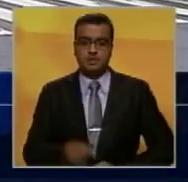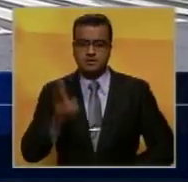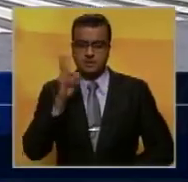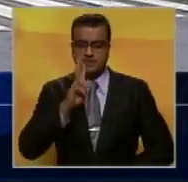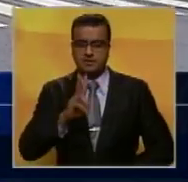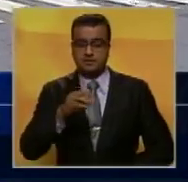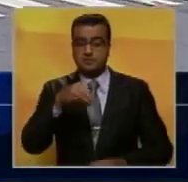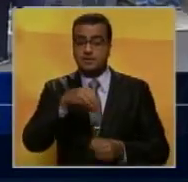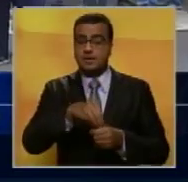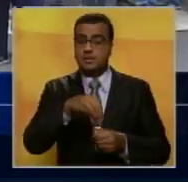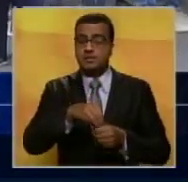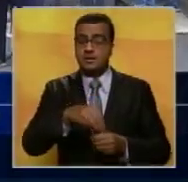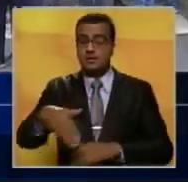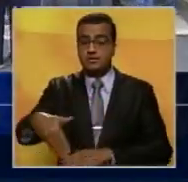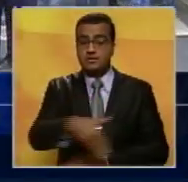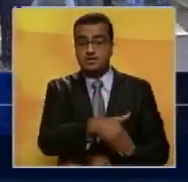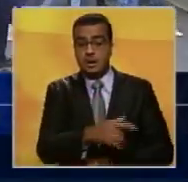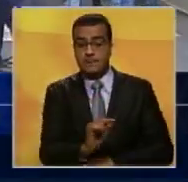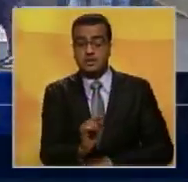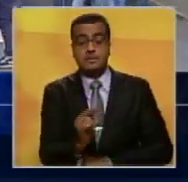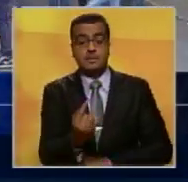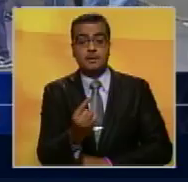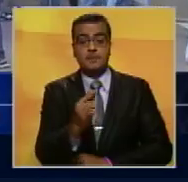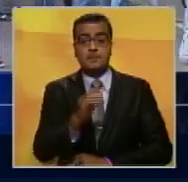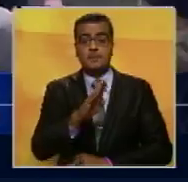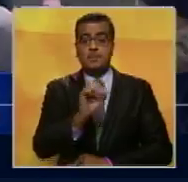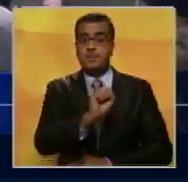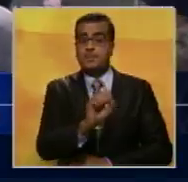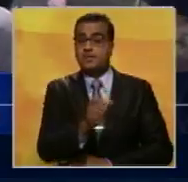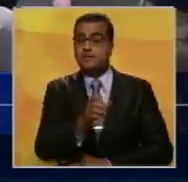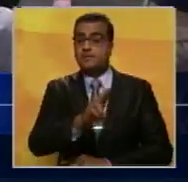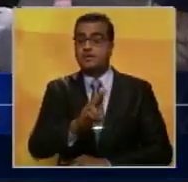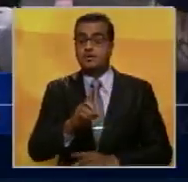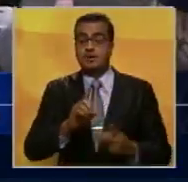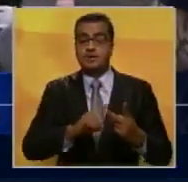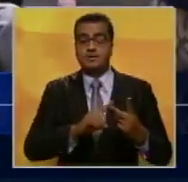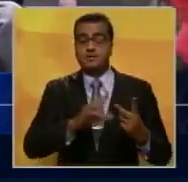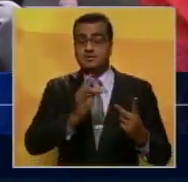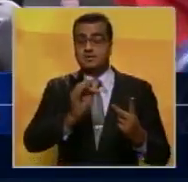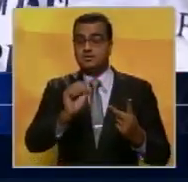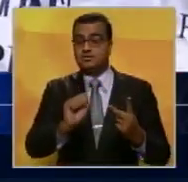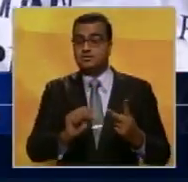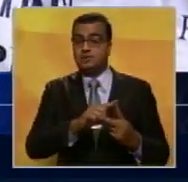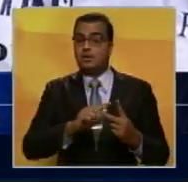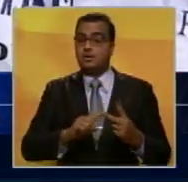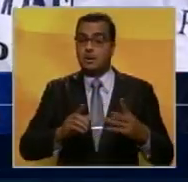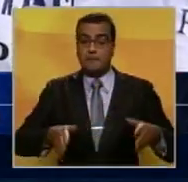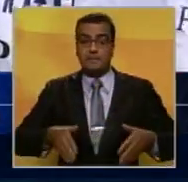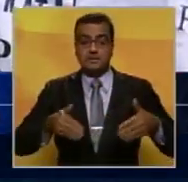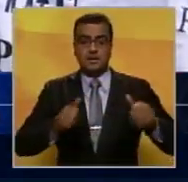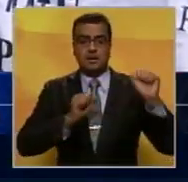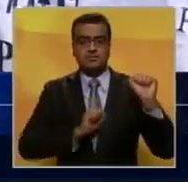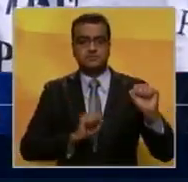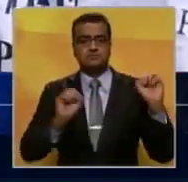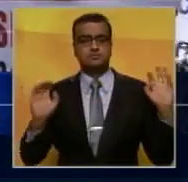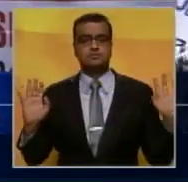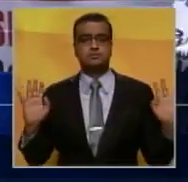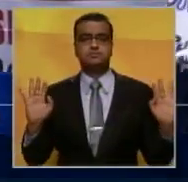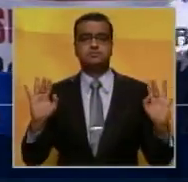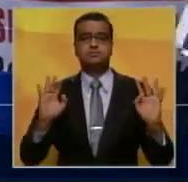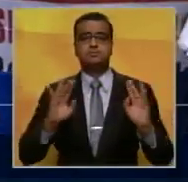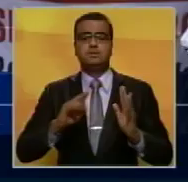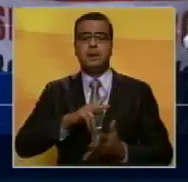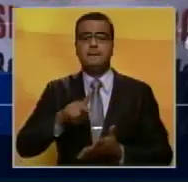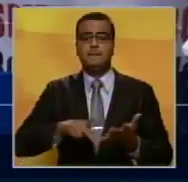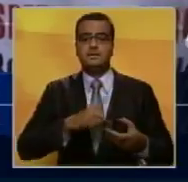los accesos a las avenidas Principal del Bosque y la Francisco Solano López, mientras iniciaba la concentración en la Plaza